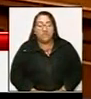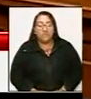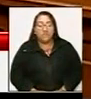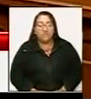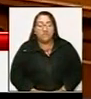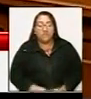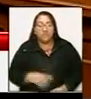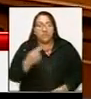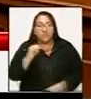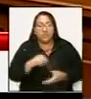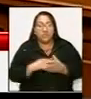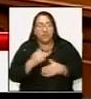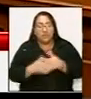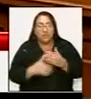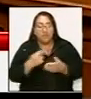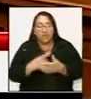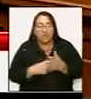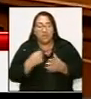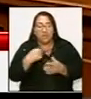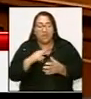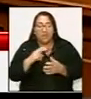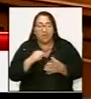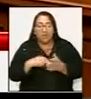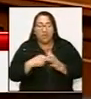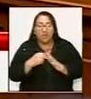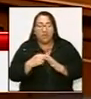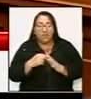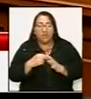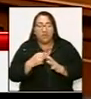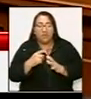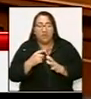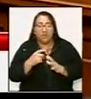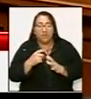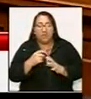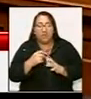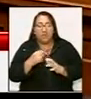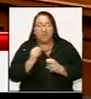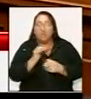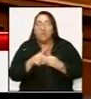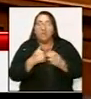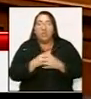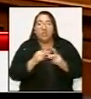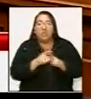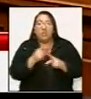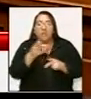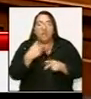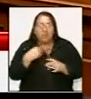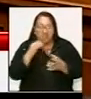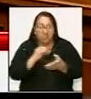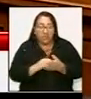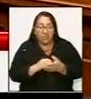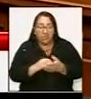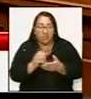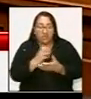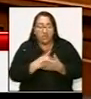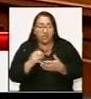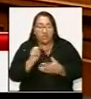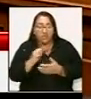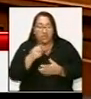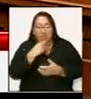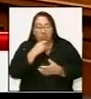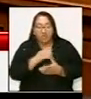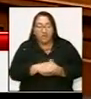una iniciativa bastante avanzada, que es una iniciativa de este gobierno, que es la de establecer centros de emergencia